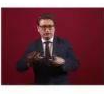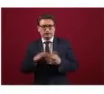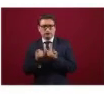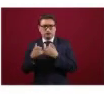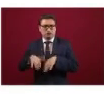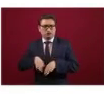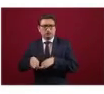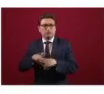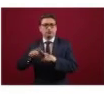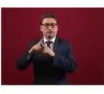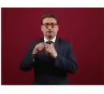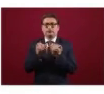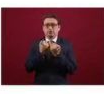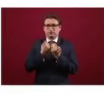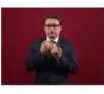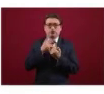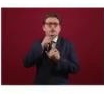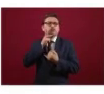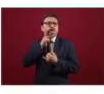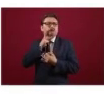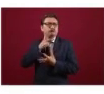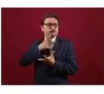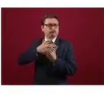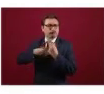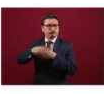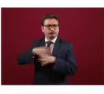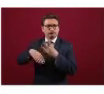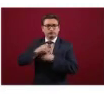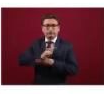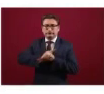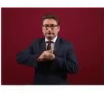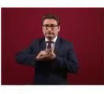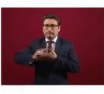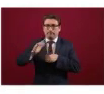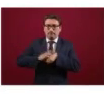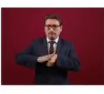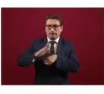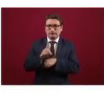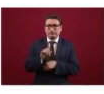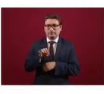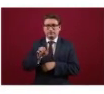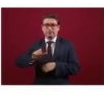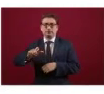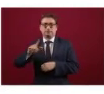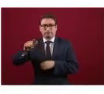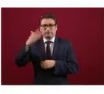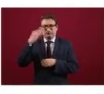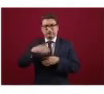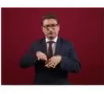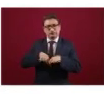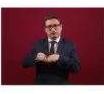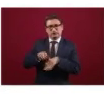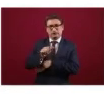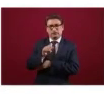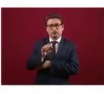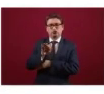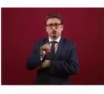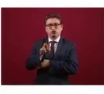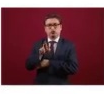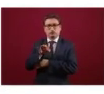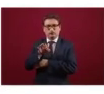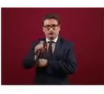combustibles limpios, más limpios al producir gasolinas y diésel de ultrabajo azufre, que es la nueva